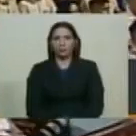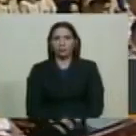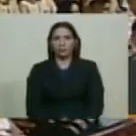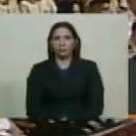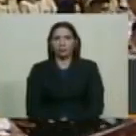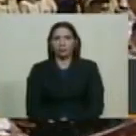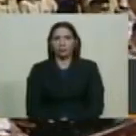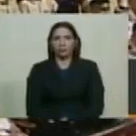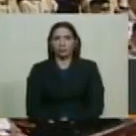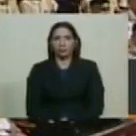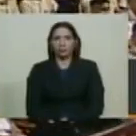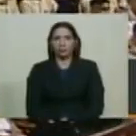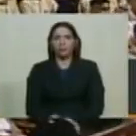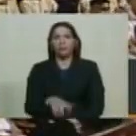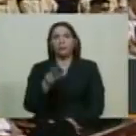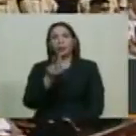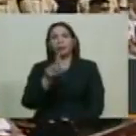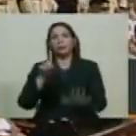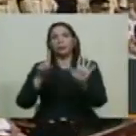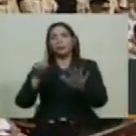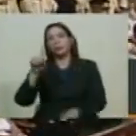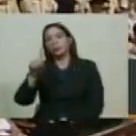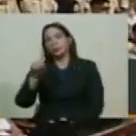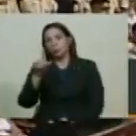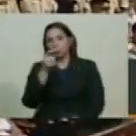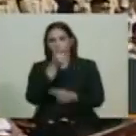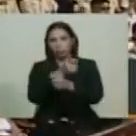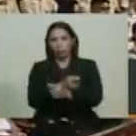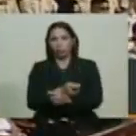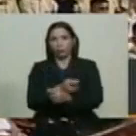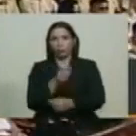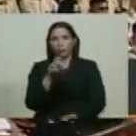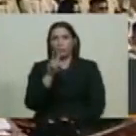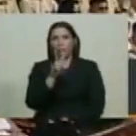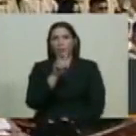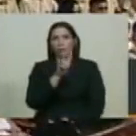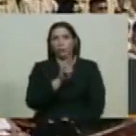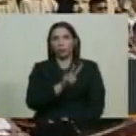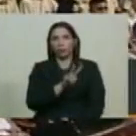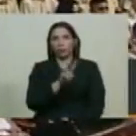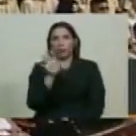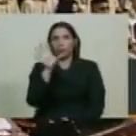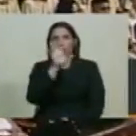Recordemos que son 361 graduandos de 22 estados del país.